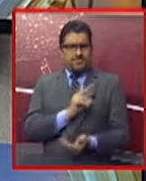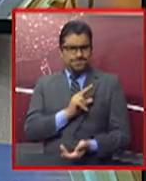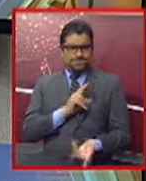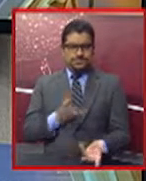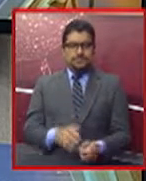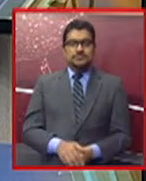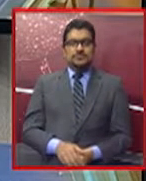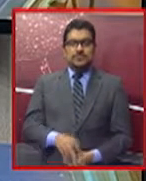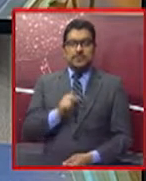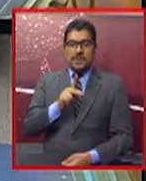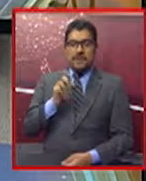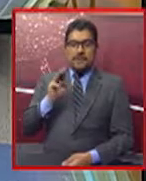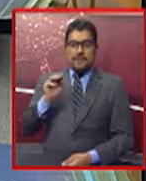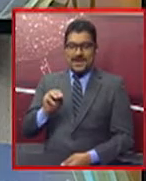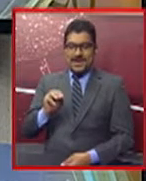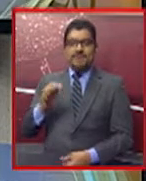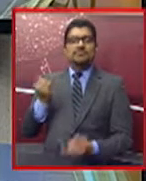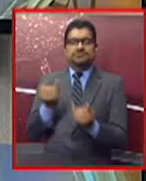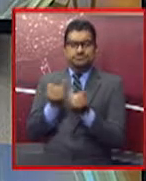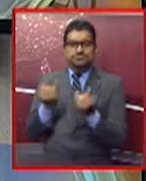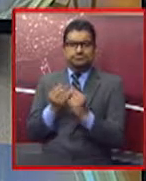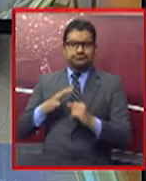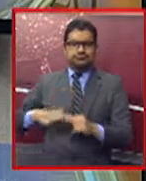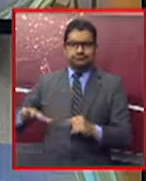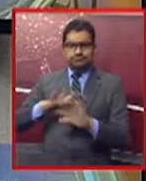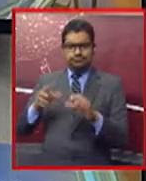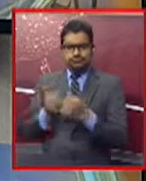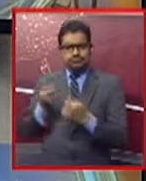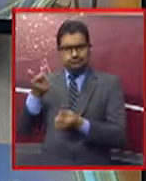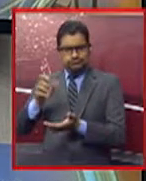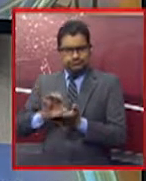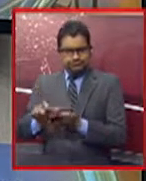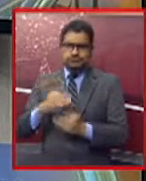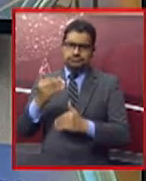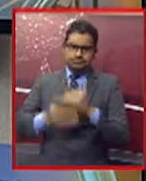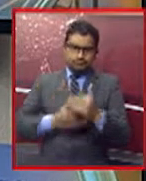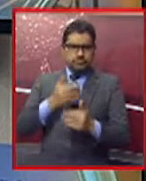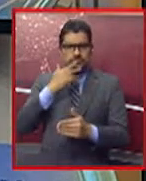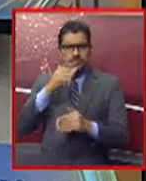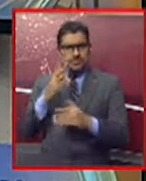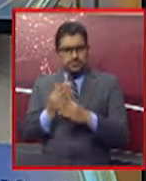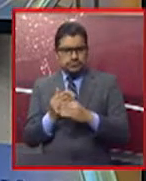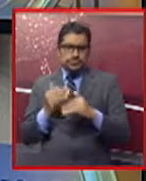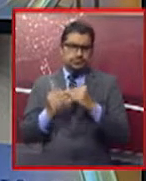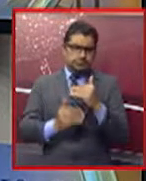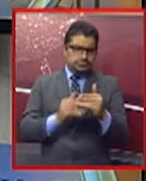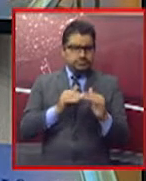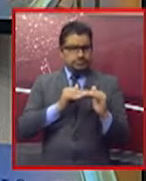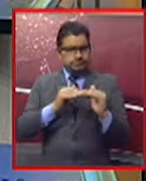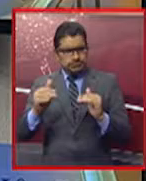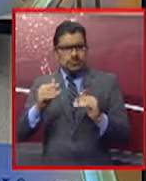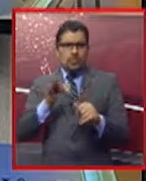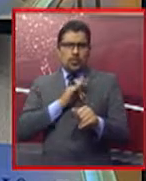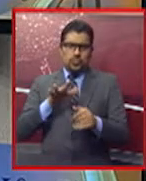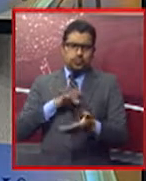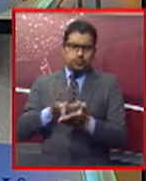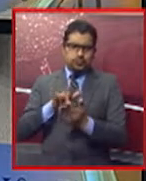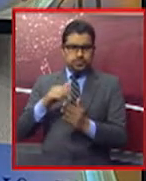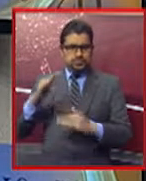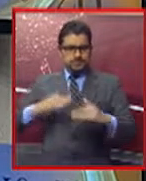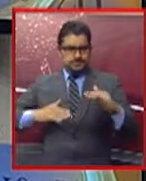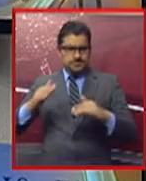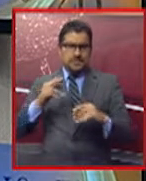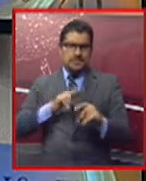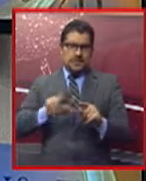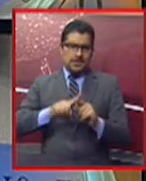Verde Ecologista dijo que el paquete económico permitirá continuar con una situación económica discreta pero estable, que le permitirá un equilibrio entre las